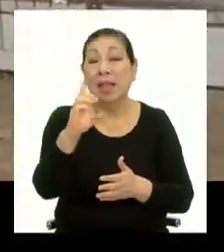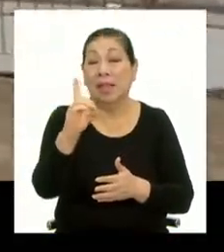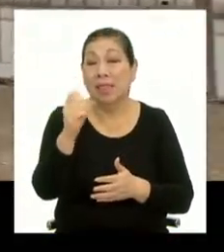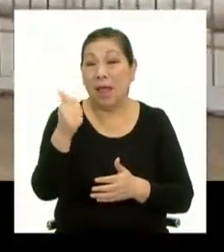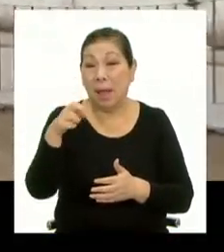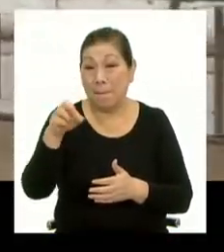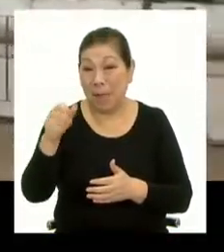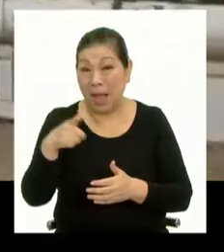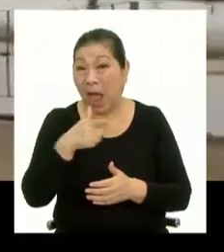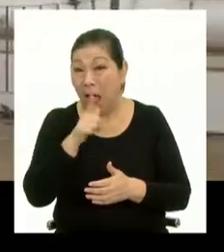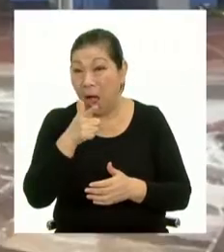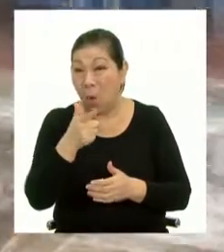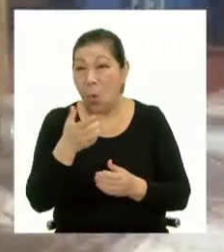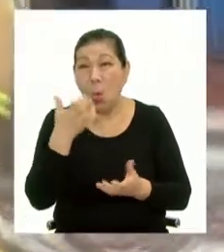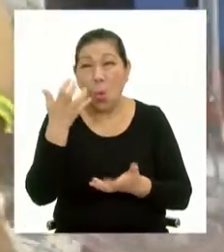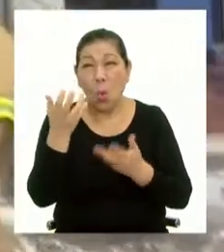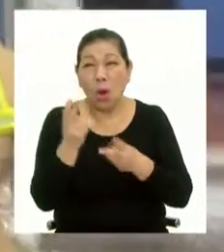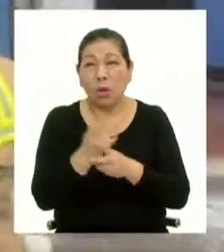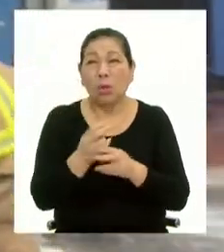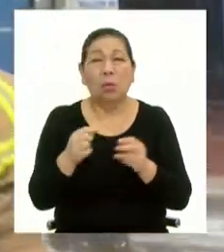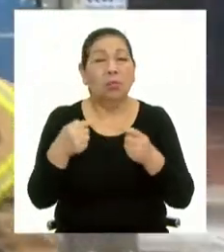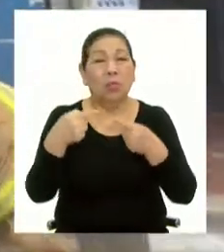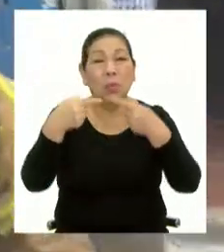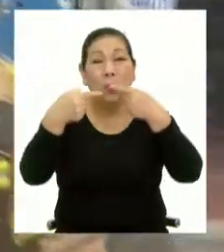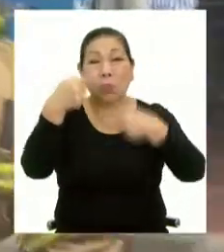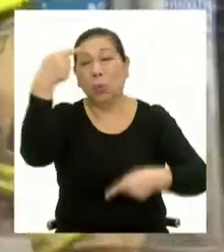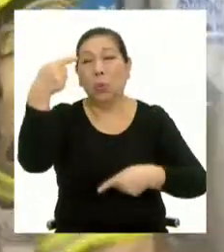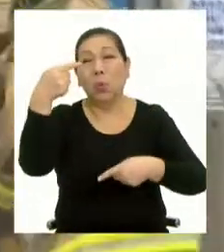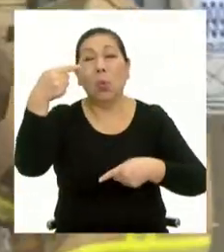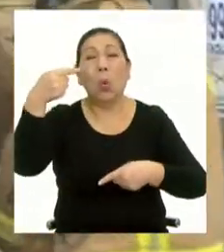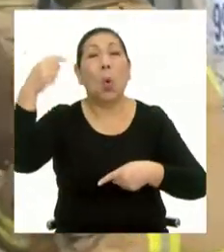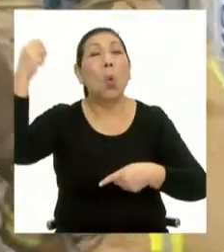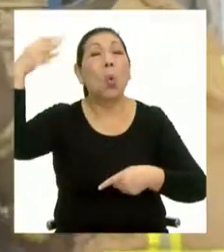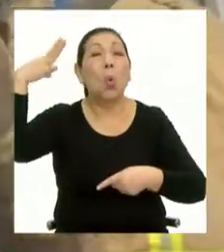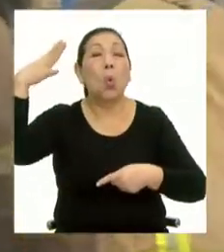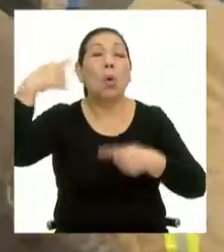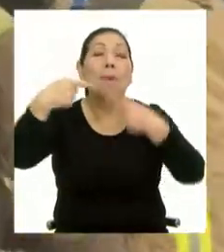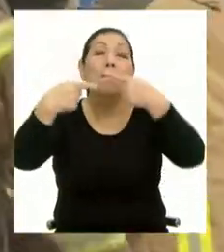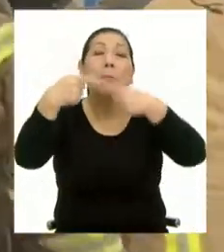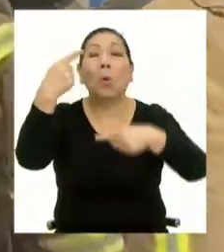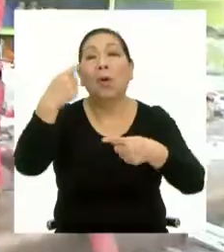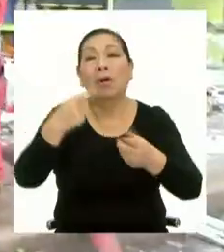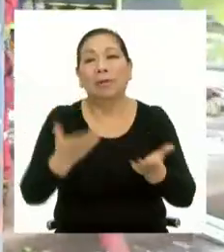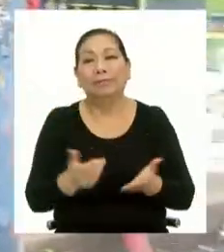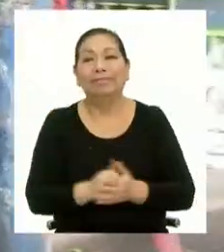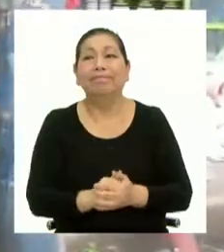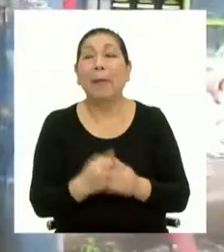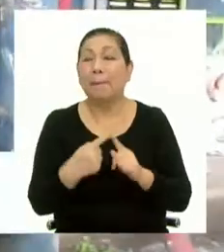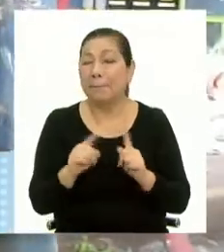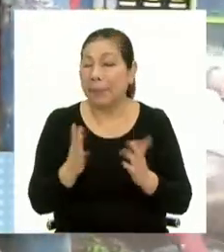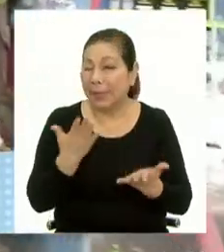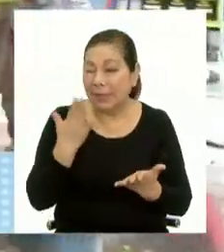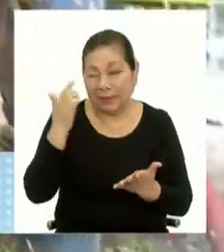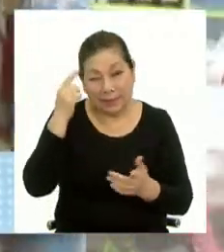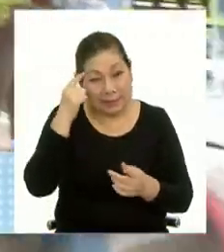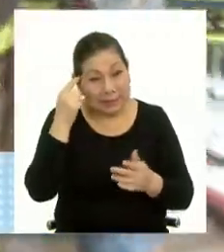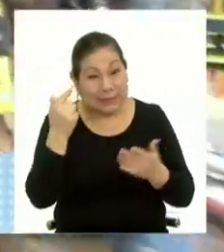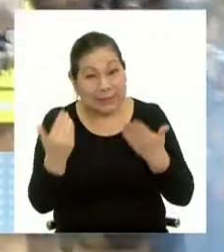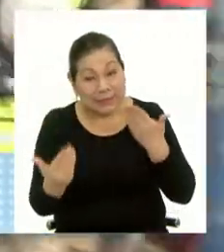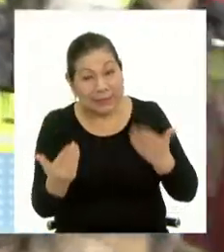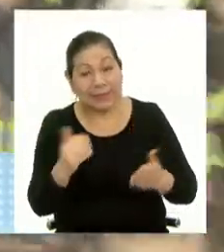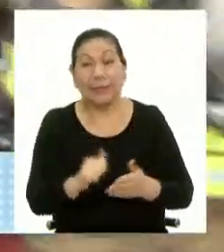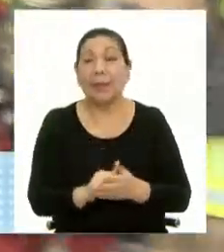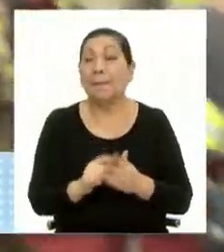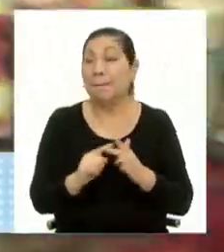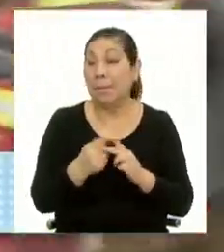hidrantes, se logró controlar las llamas. Un cortocircuito habría sido la causa del incendio. Parece un cortocircuito, puesto que